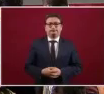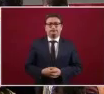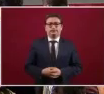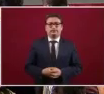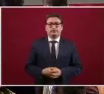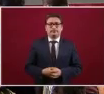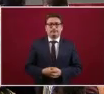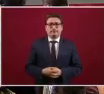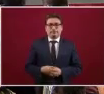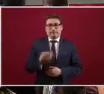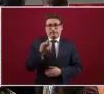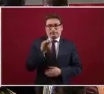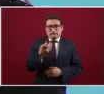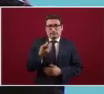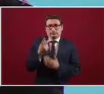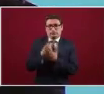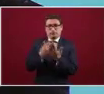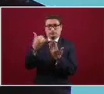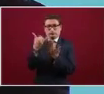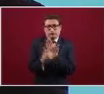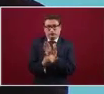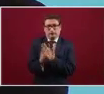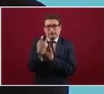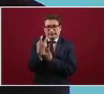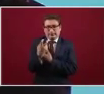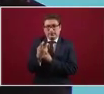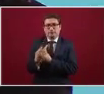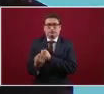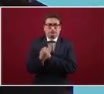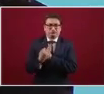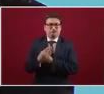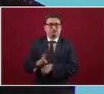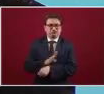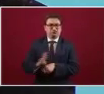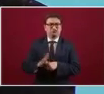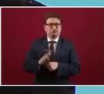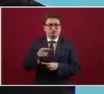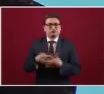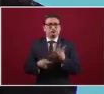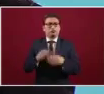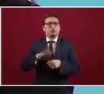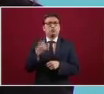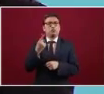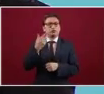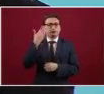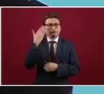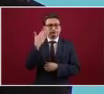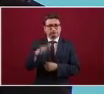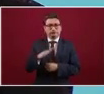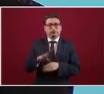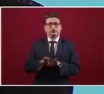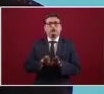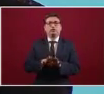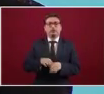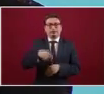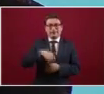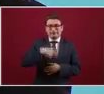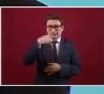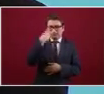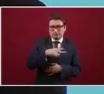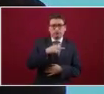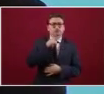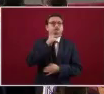El proyecto, tenemos beneficios porque vamos a contribuir en la recuperación de la autosuficiencia